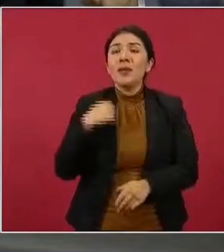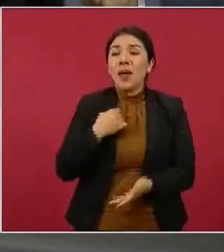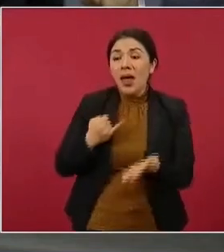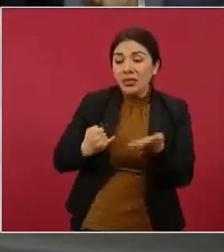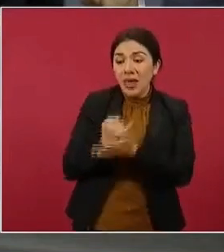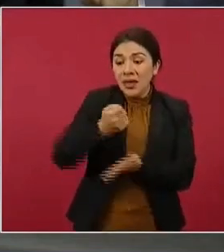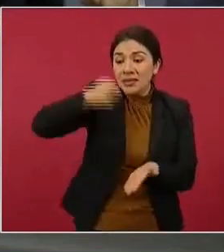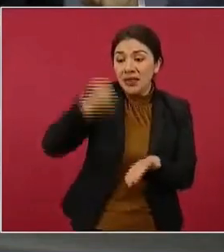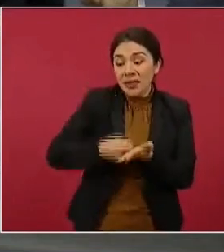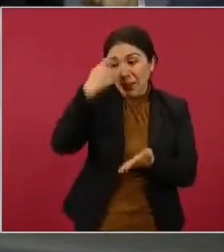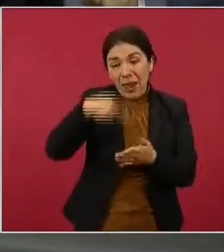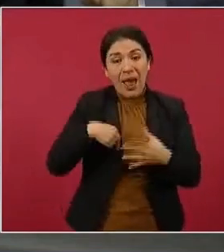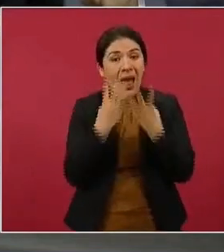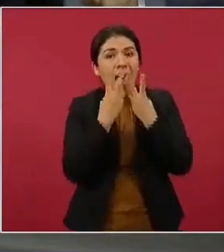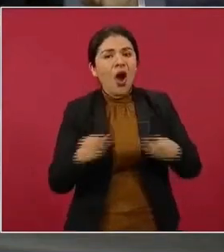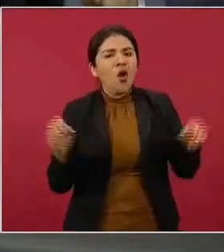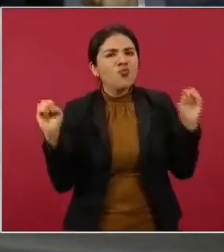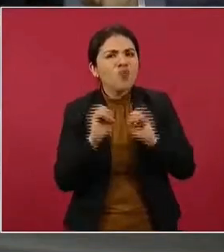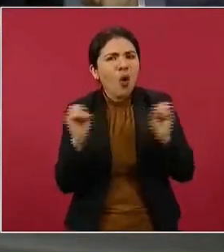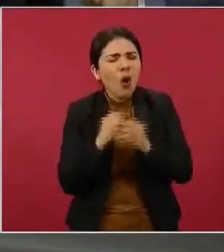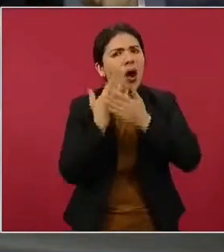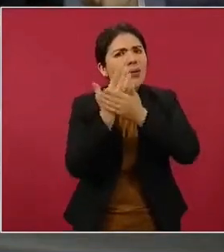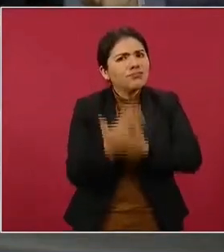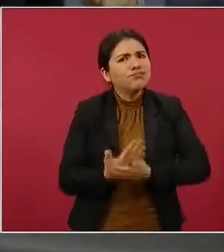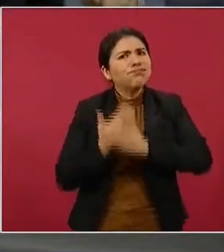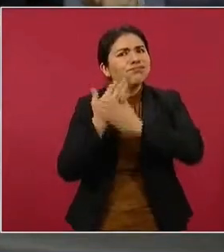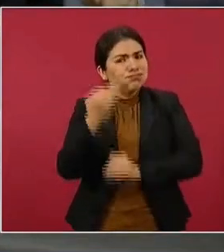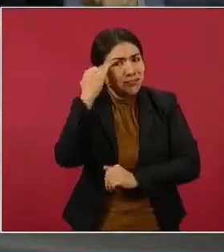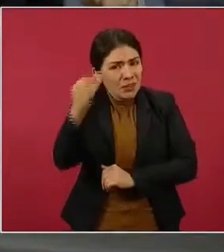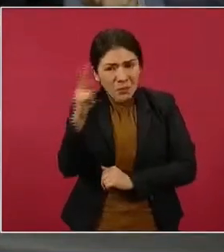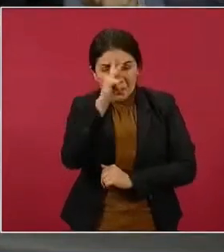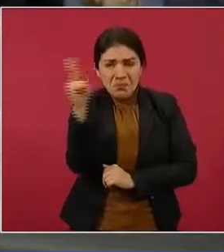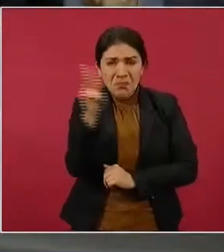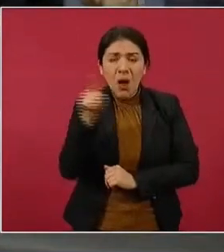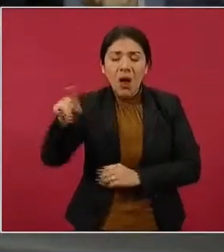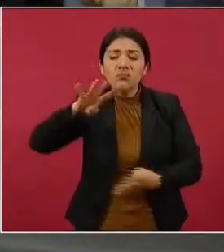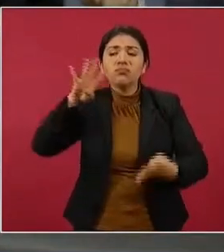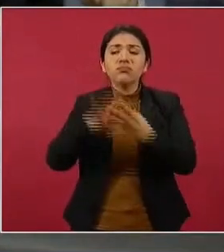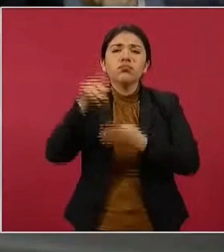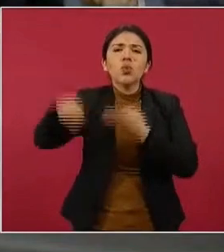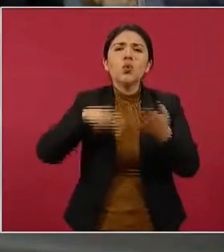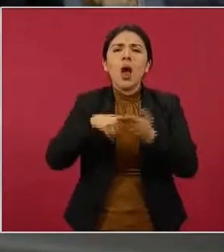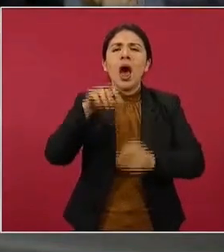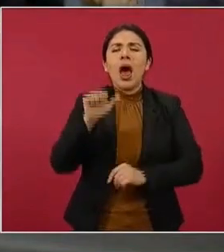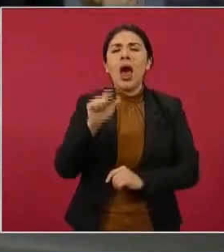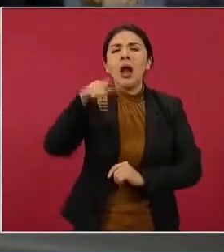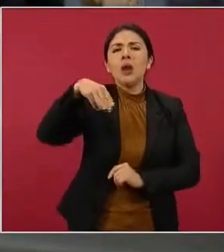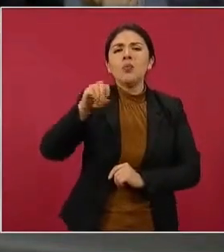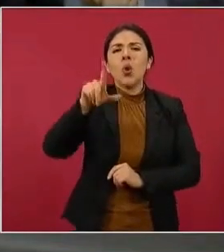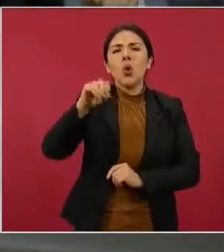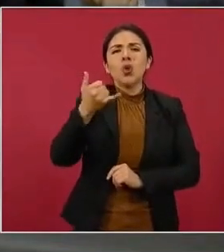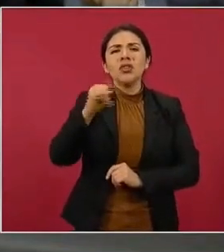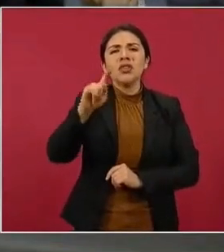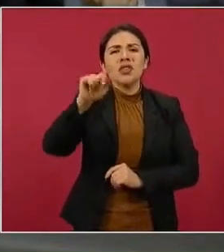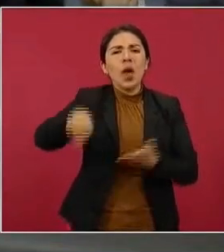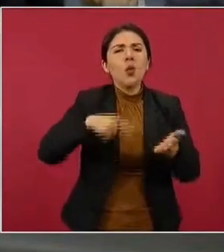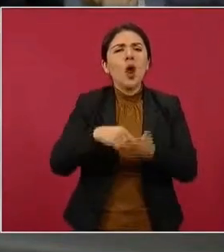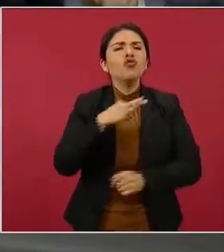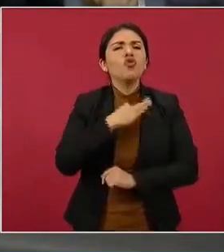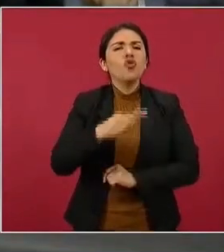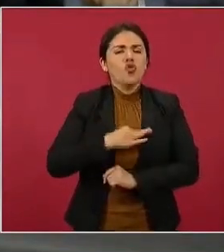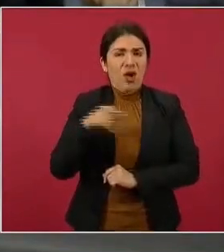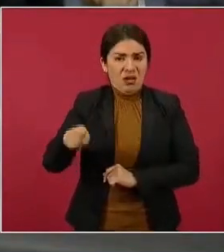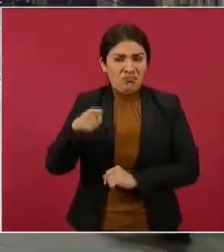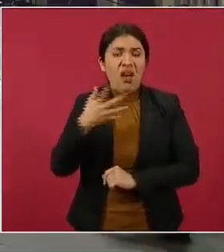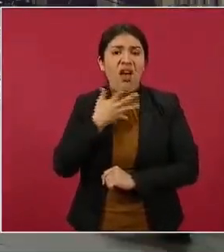peor todavía, el tema de las sentencias que no hay. Está recluida en el penal de Almoloyita, de Toluca, bajo una acusación penal,